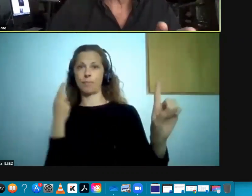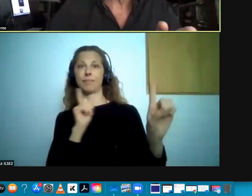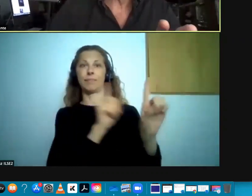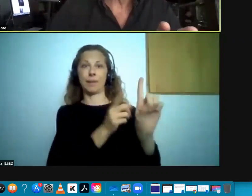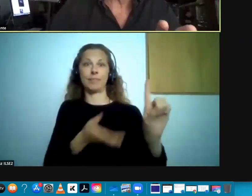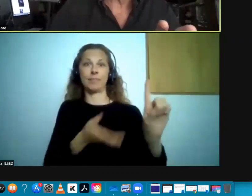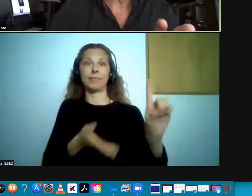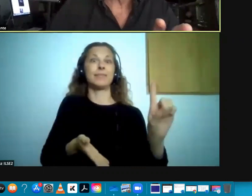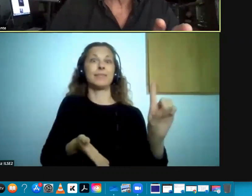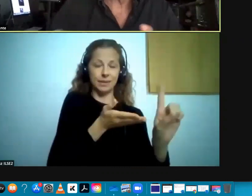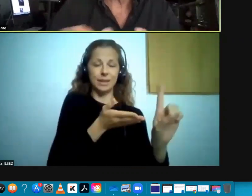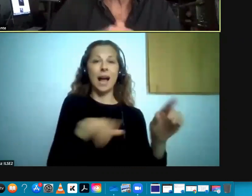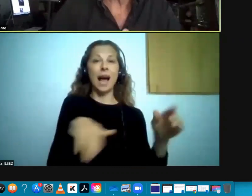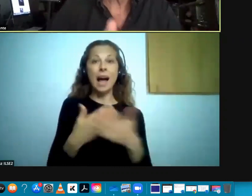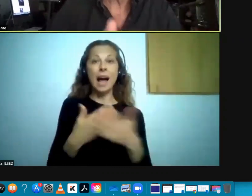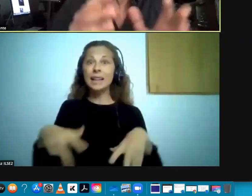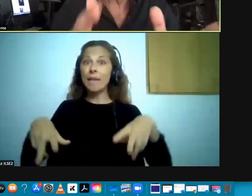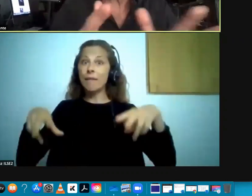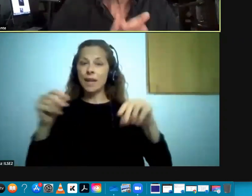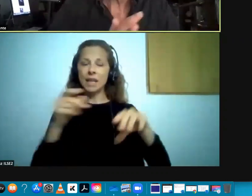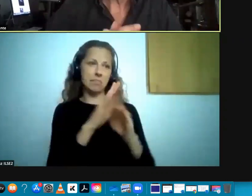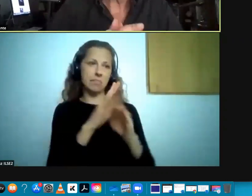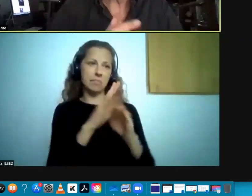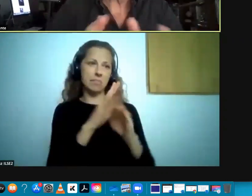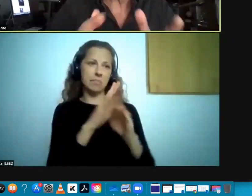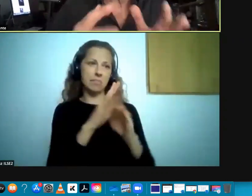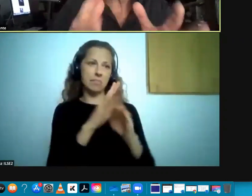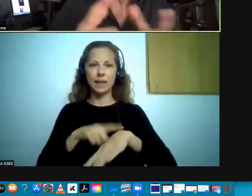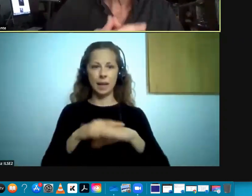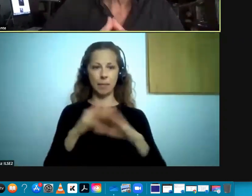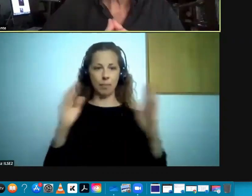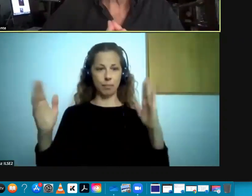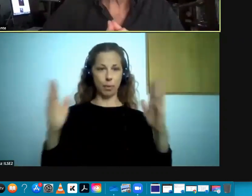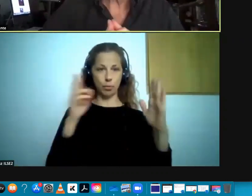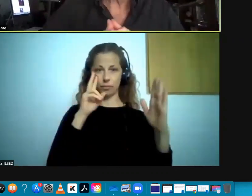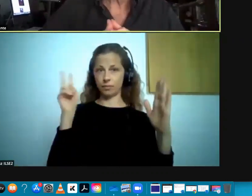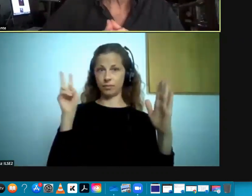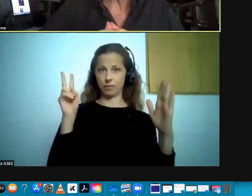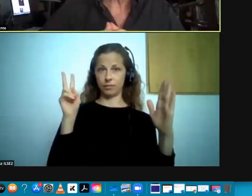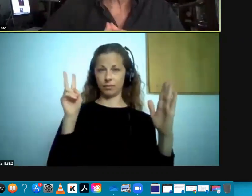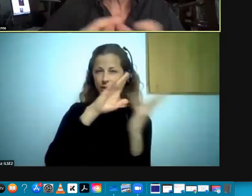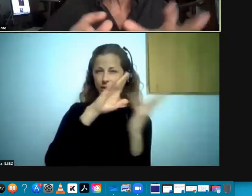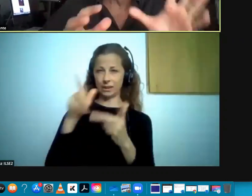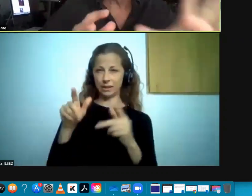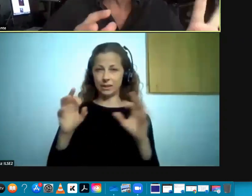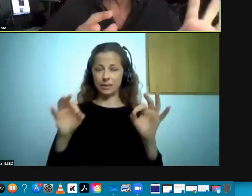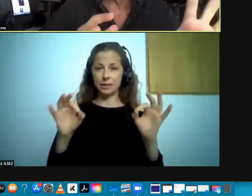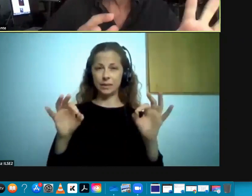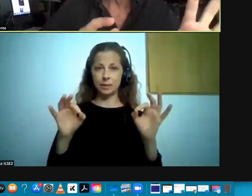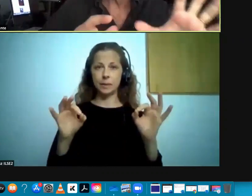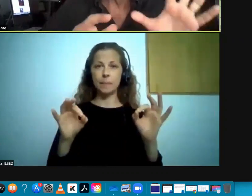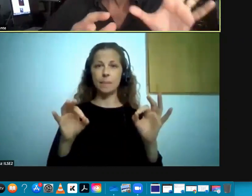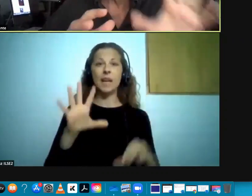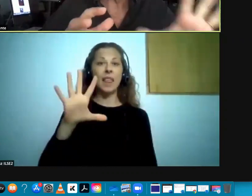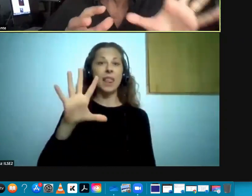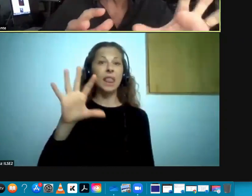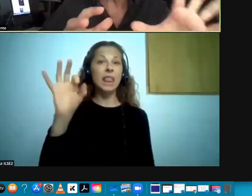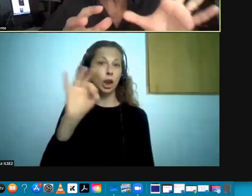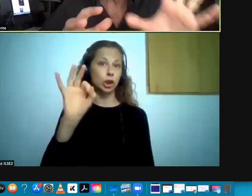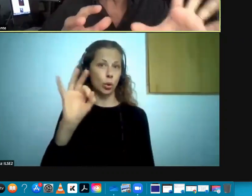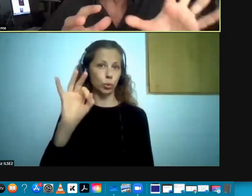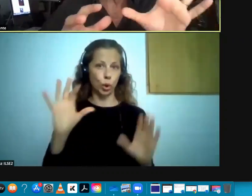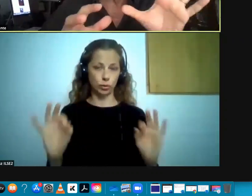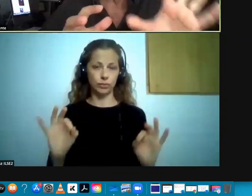que finaliza, que son, como podéis observar en la diapositiva, son 5 segundos, y